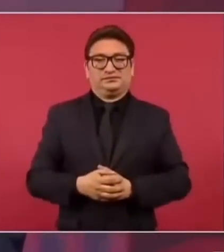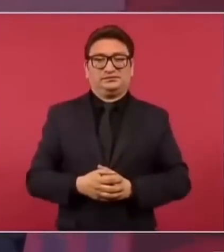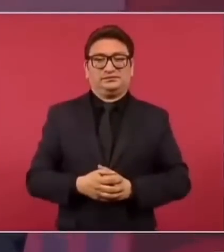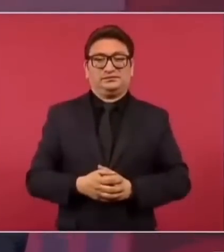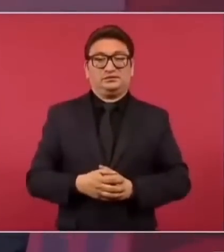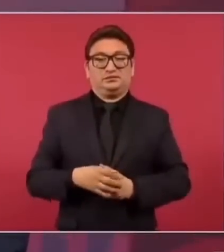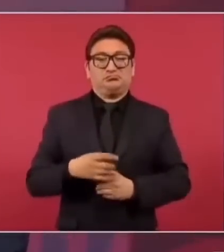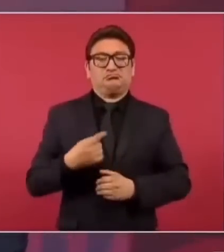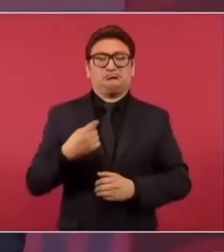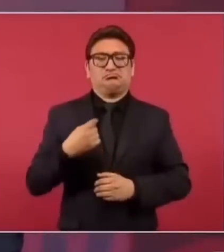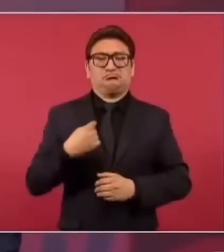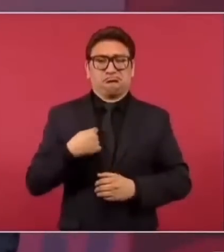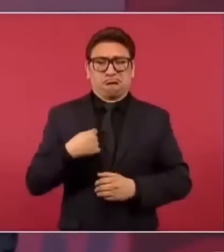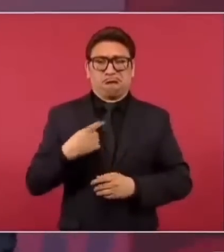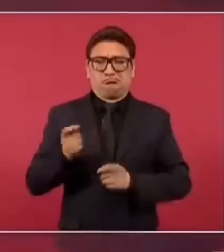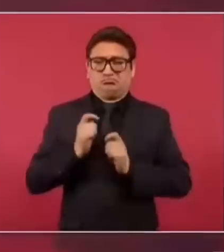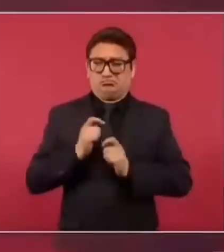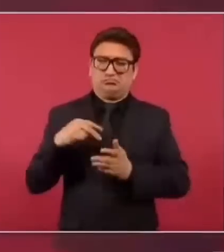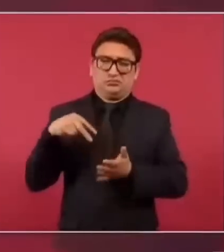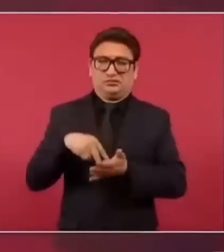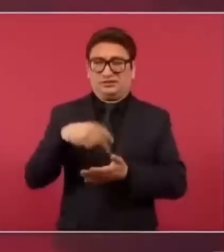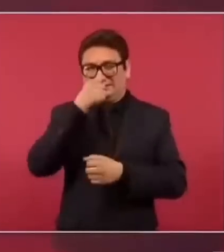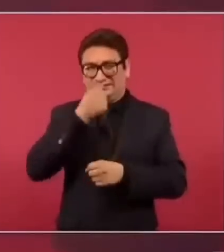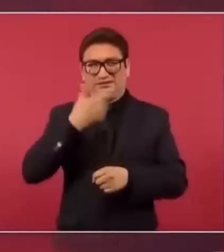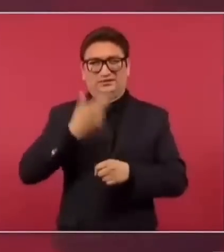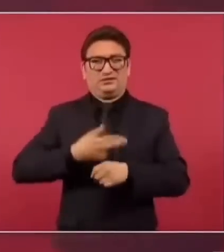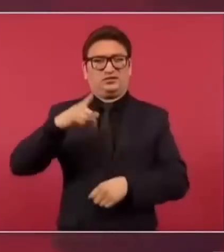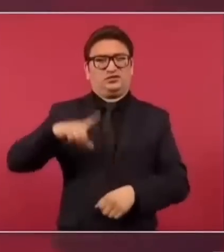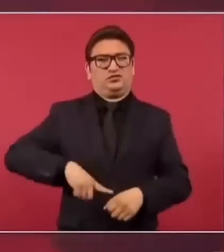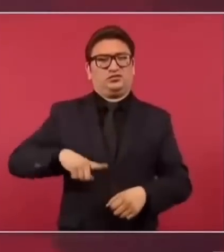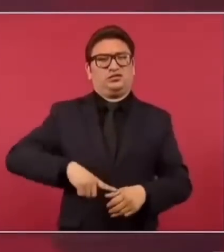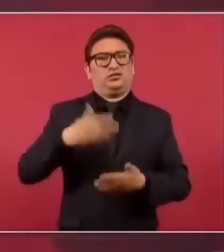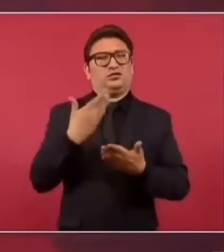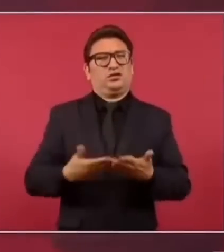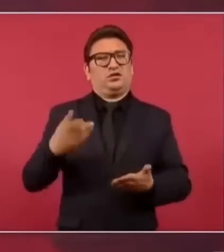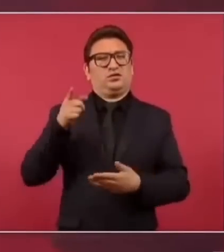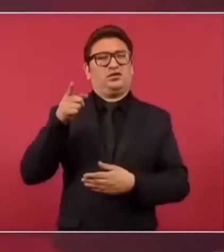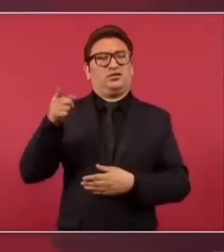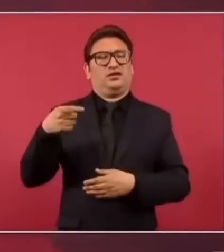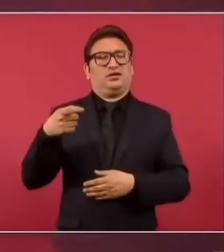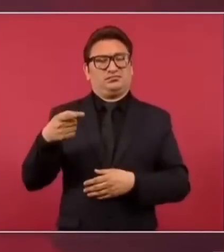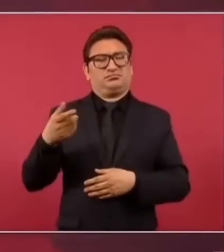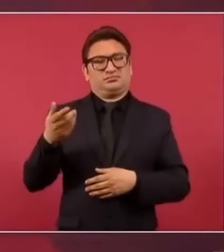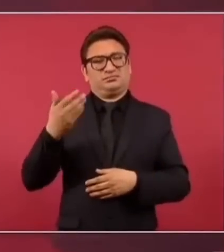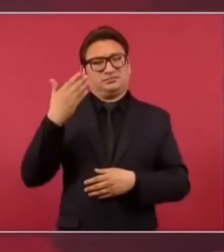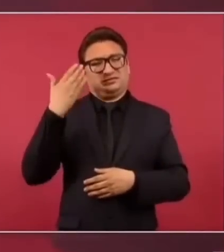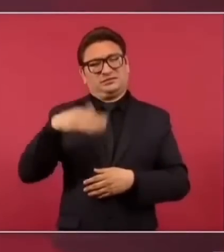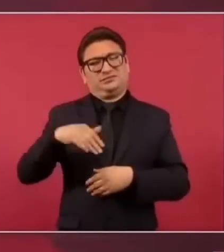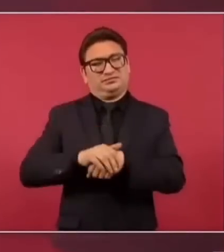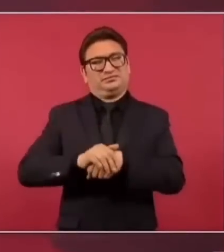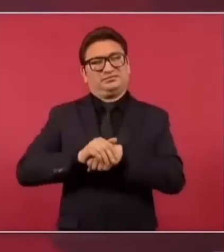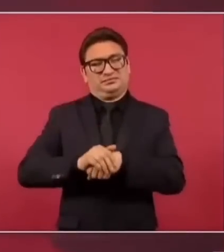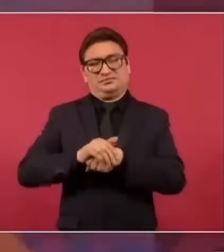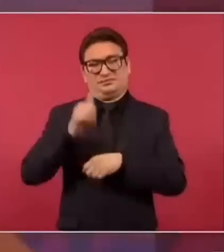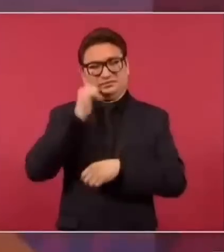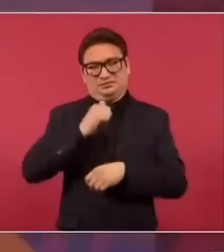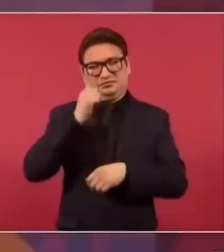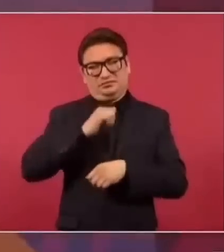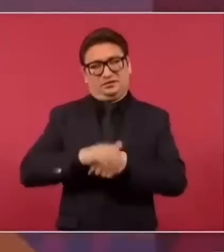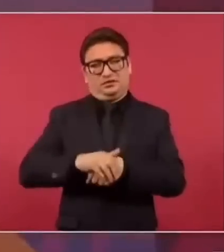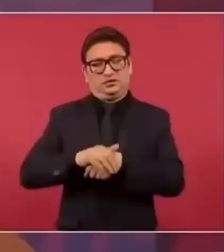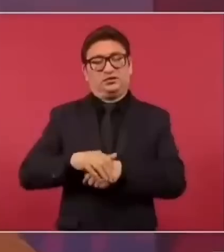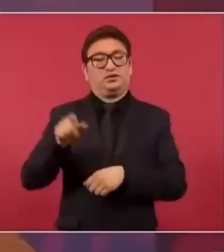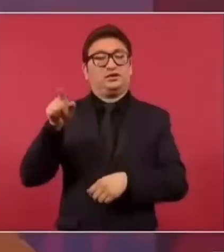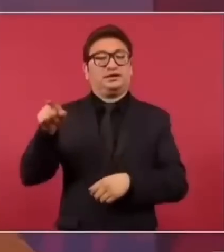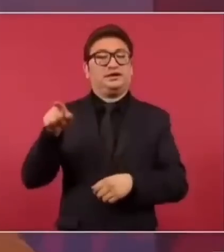Llegué ahí, el secretario de gobierno, que ahora es amigo, siempre ha sido amigo, pero en